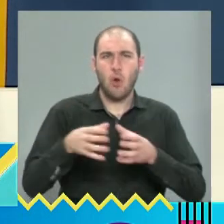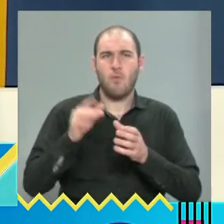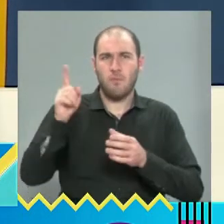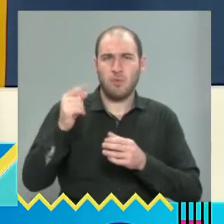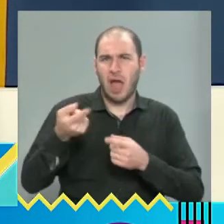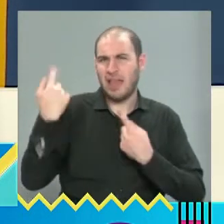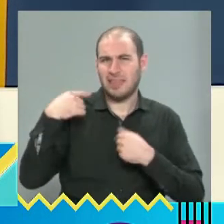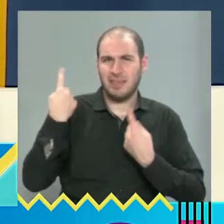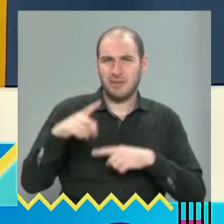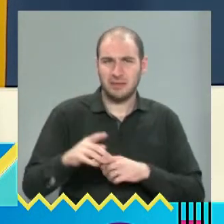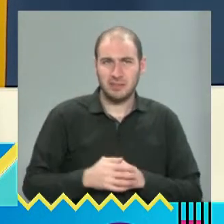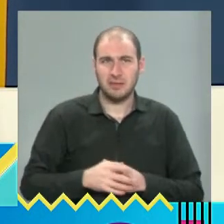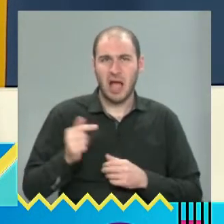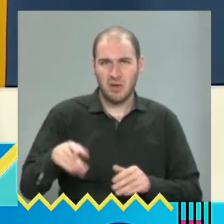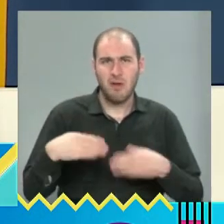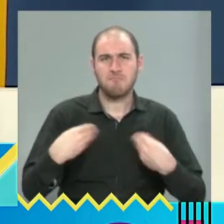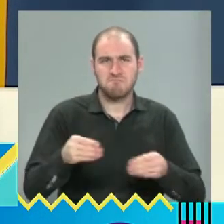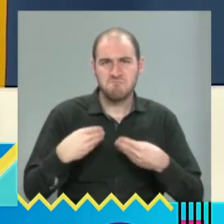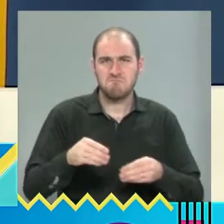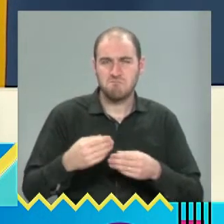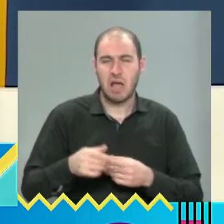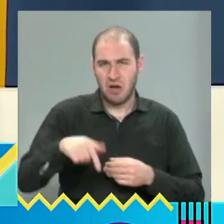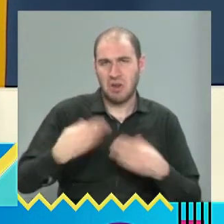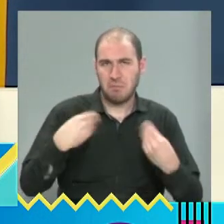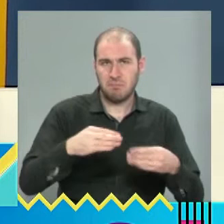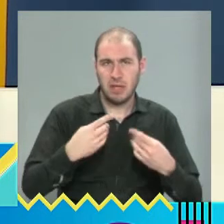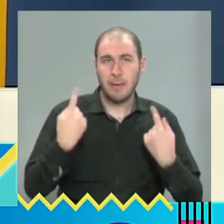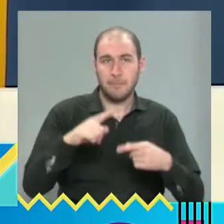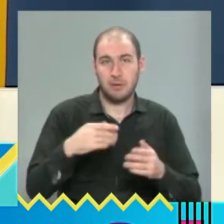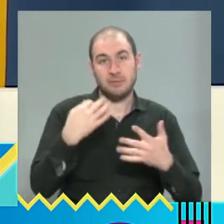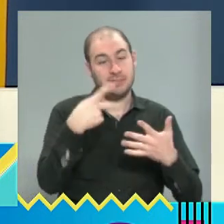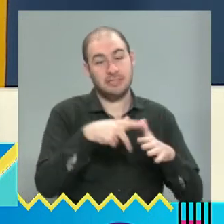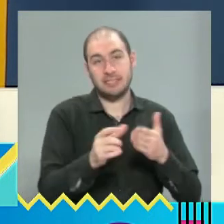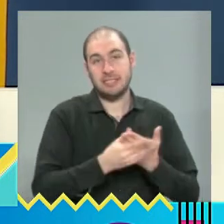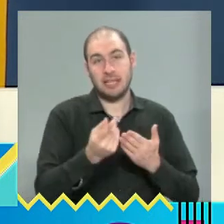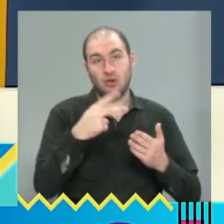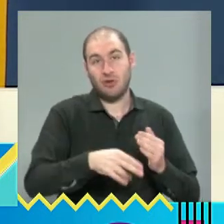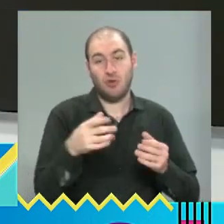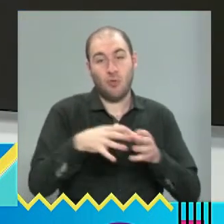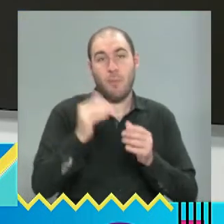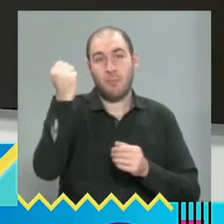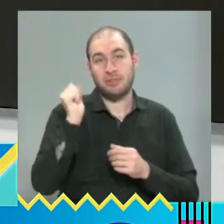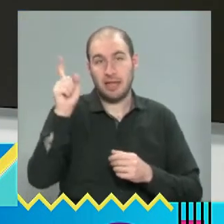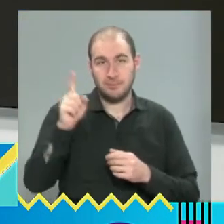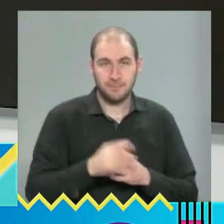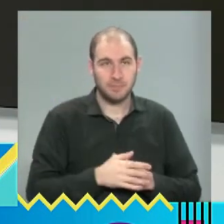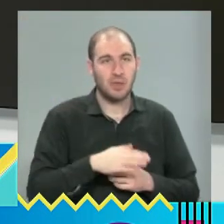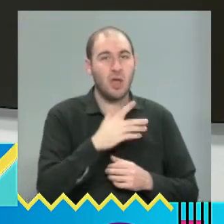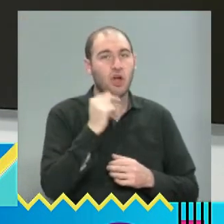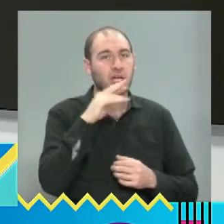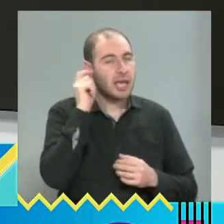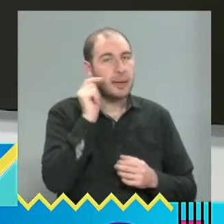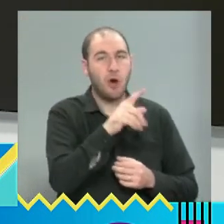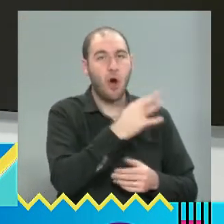como antes, no está mucho más blando que antes, pero va a pedir algún ajuste, es el Fondo Monetario. Jorge, ¿qué